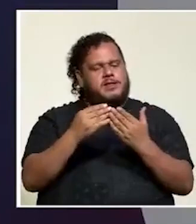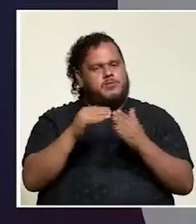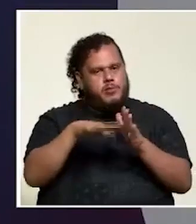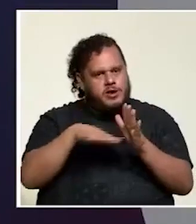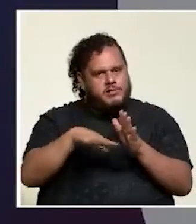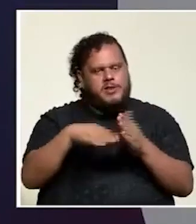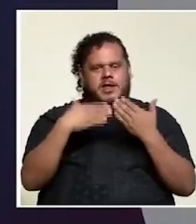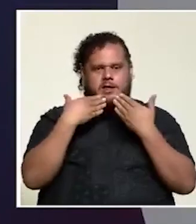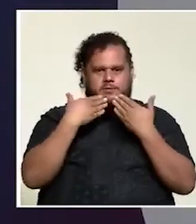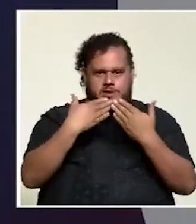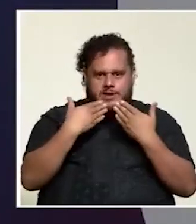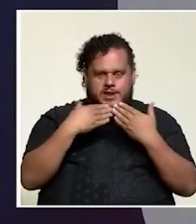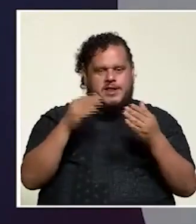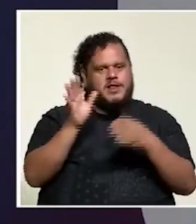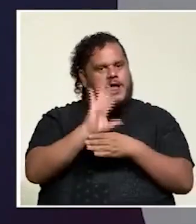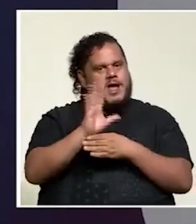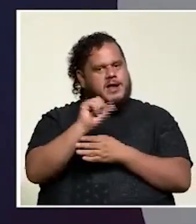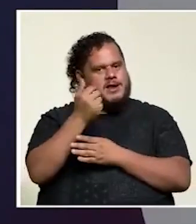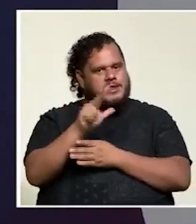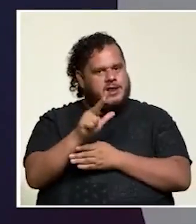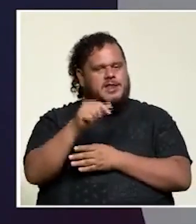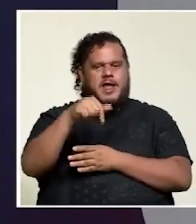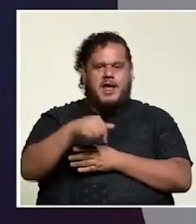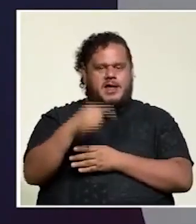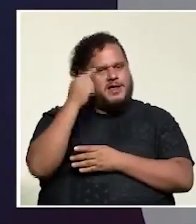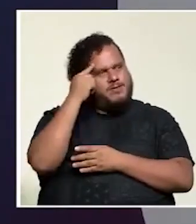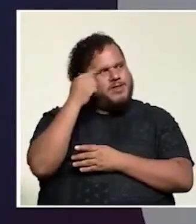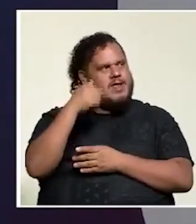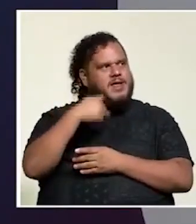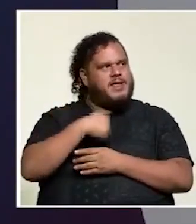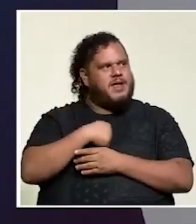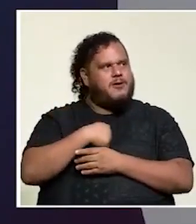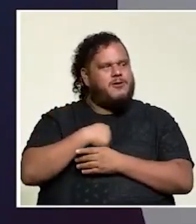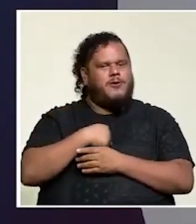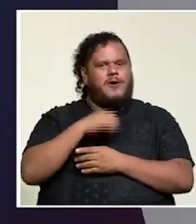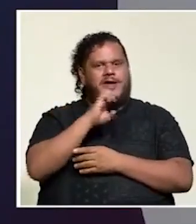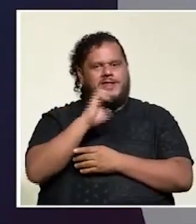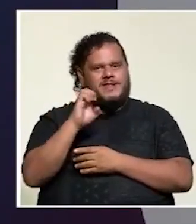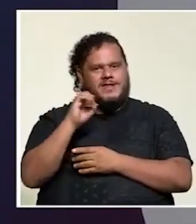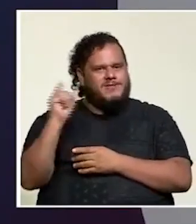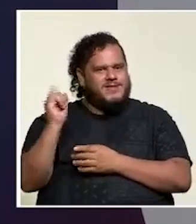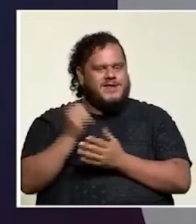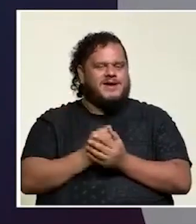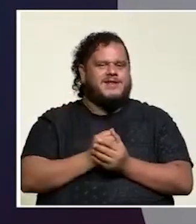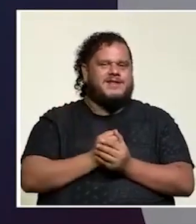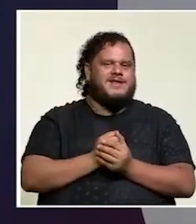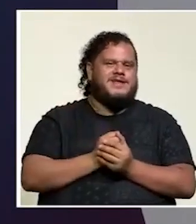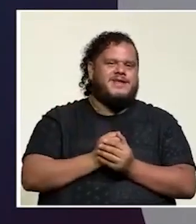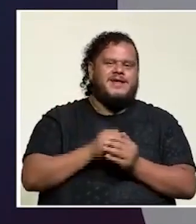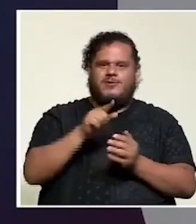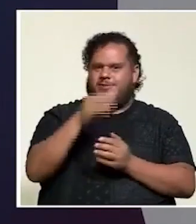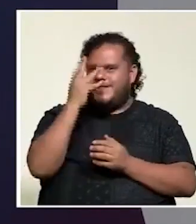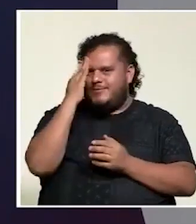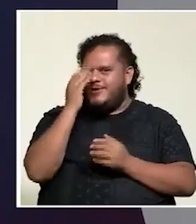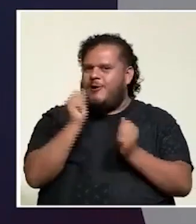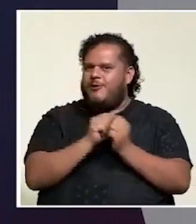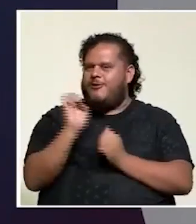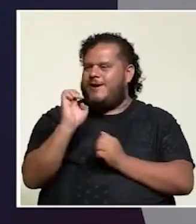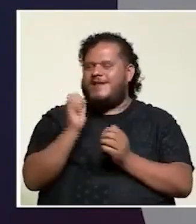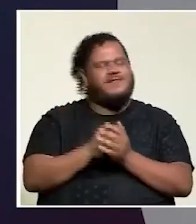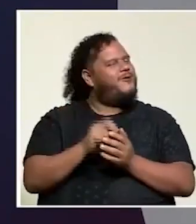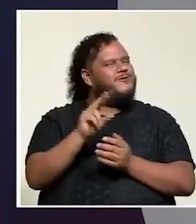a Canal 13, a pesar de que aquí piensan que uno es de un extremo. ¿Está preocupado usted con don Ernesto? ¿Está